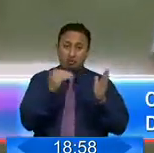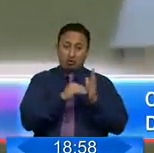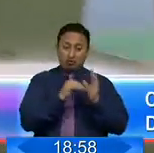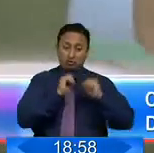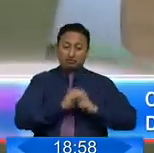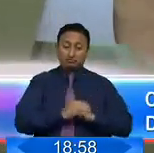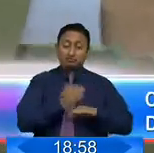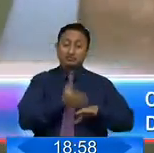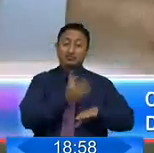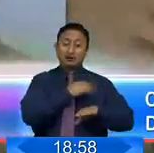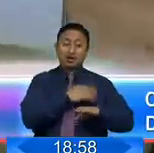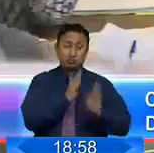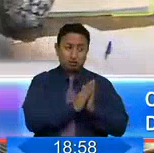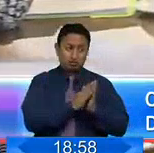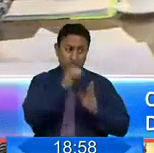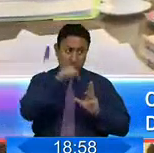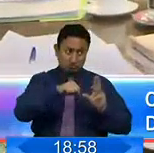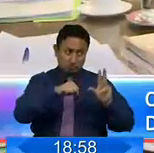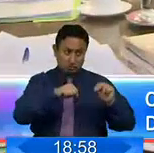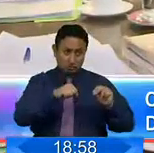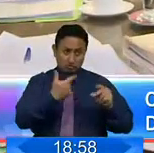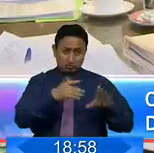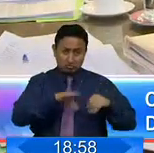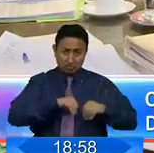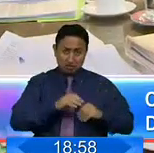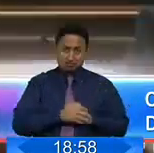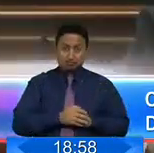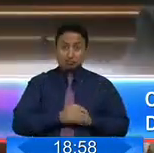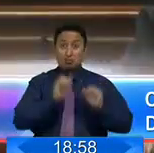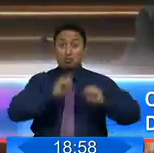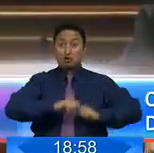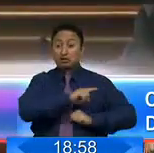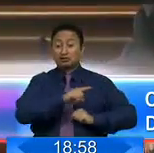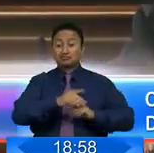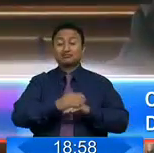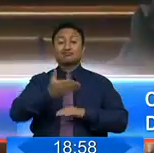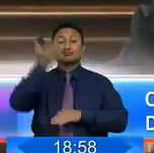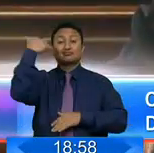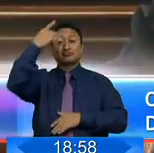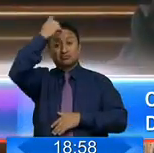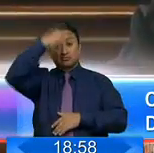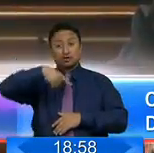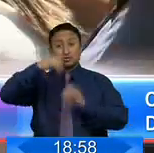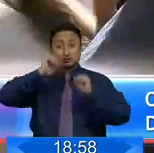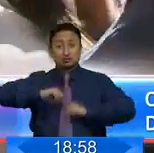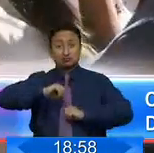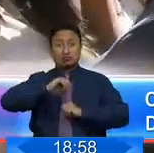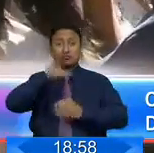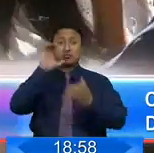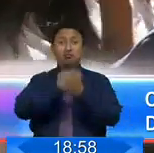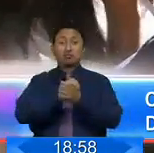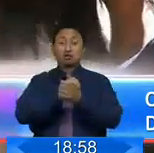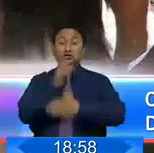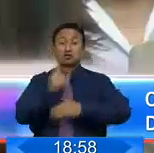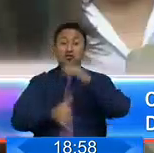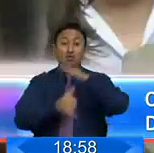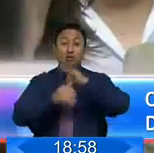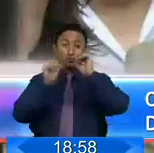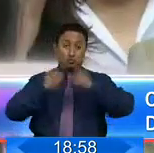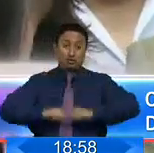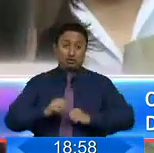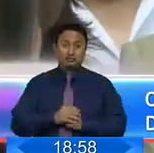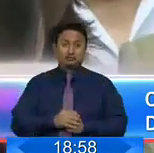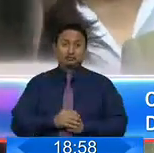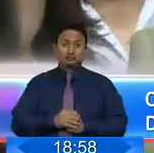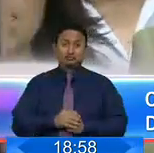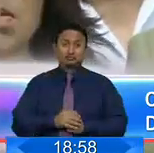fue atendido o no. Y de ser el caso, se podría declarar la nulidad de la sentencia que dio luz verde al matrimonio igualitario. A todo el